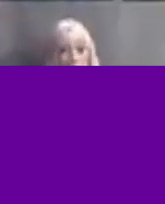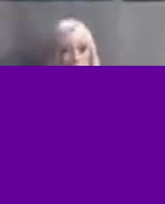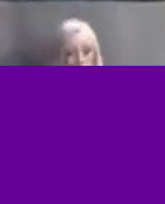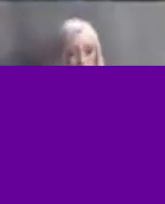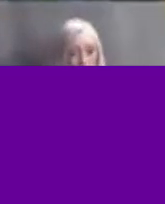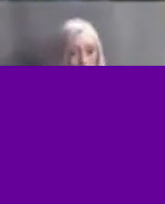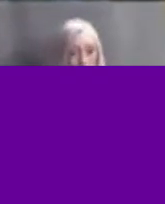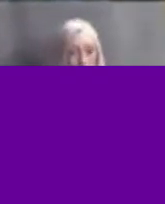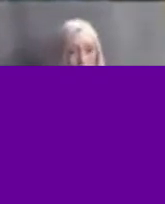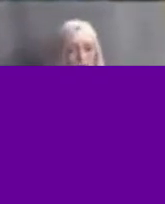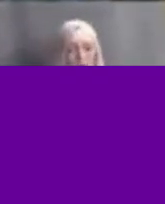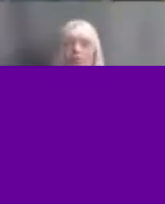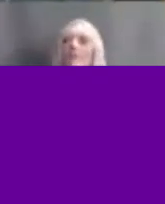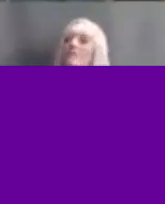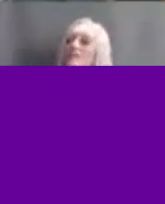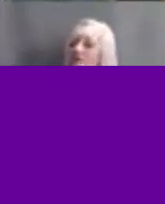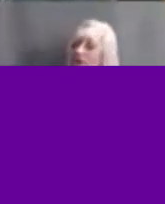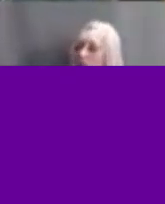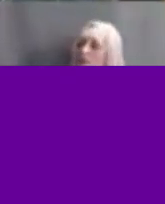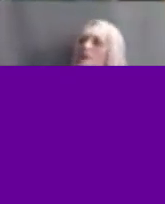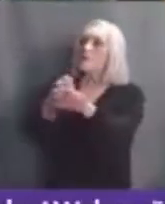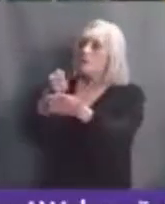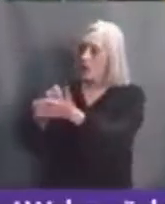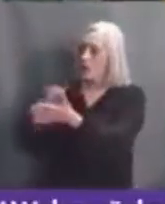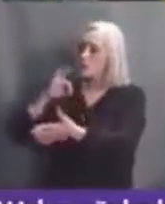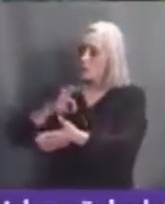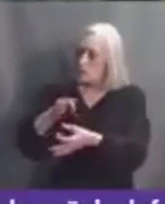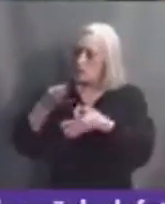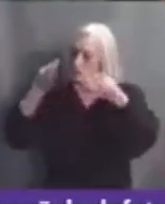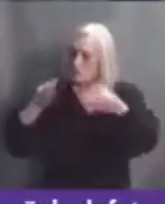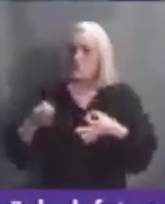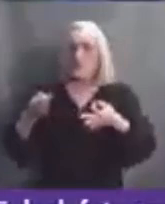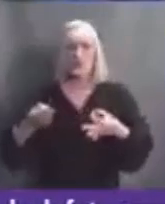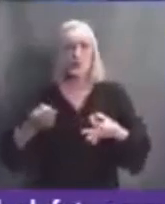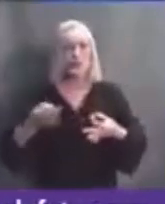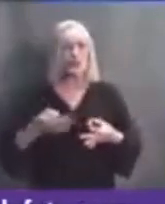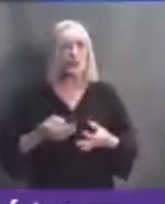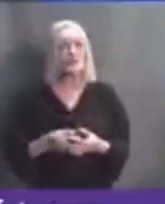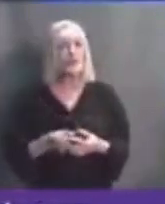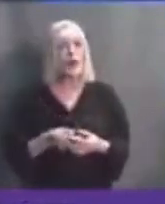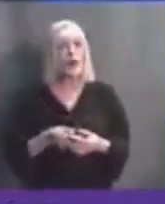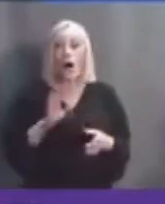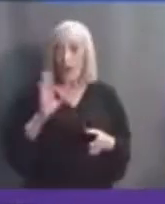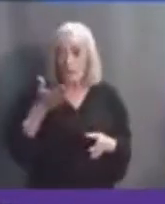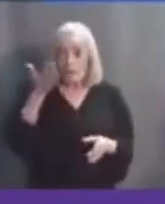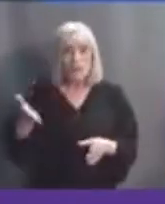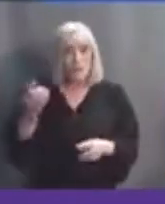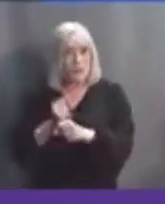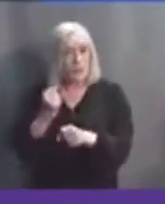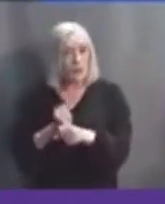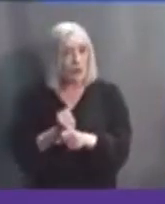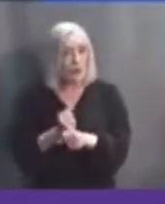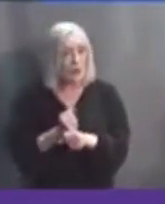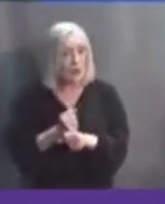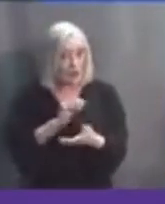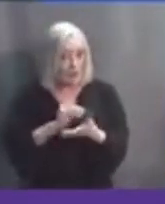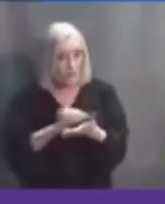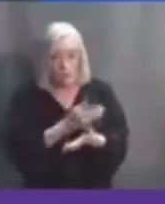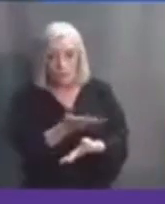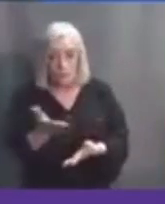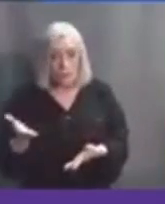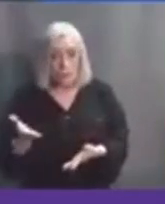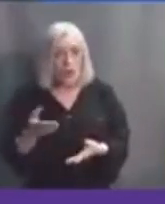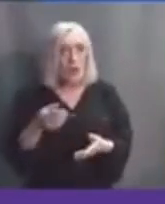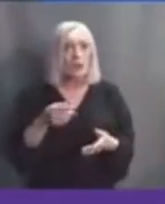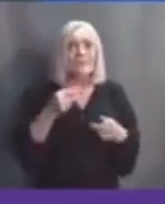debe reconocer y pagar sueldos dignos al empleado Estatal brindar herramientas para que preste un